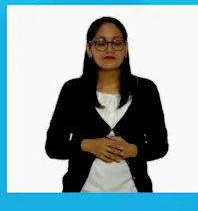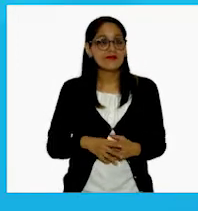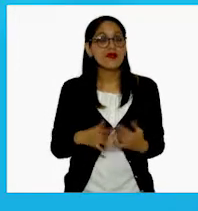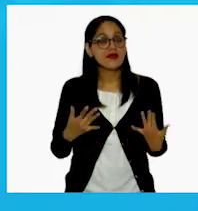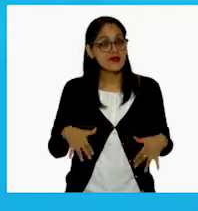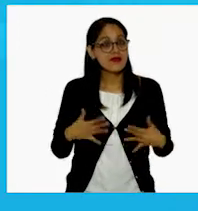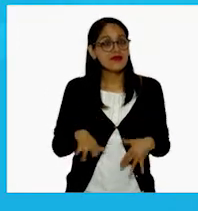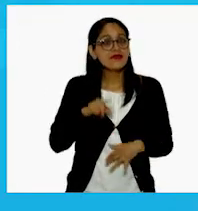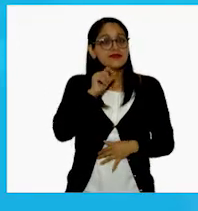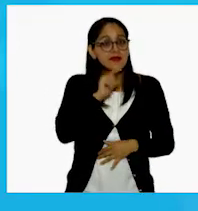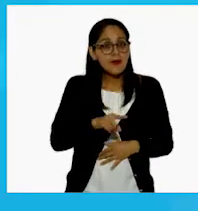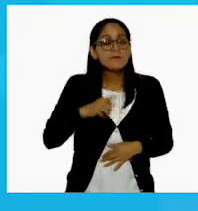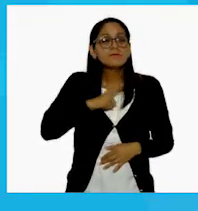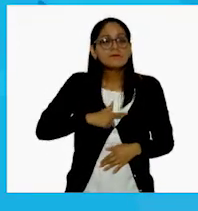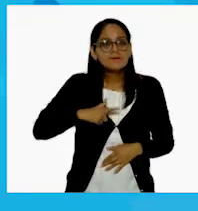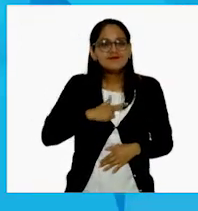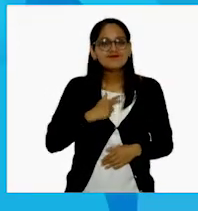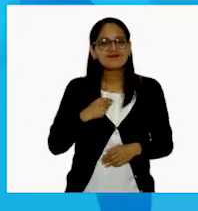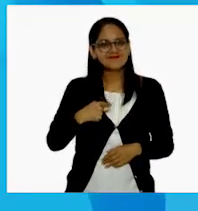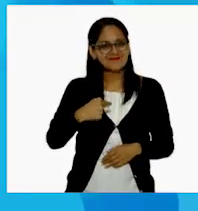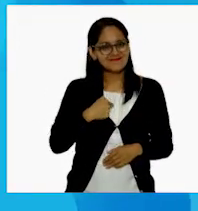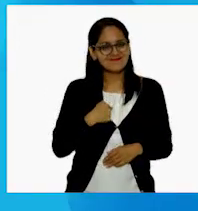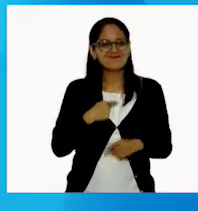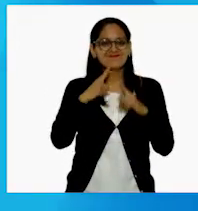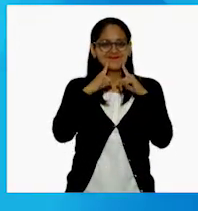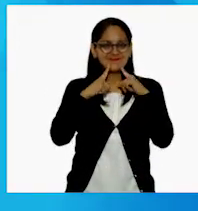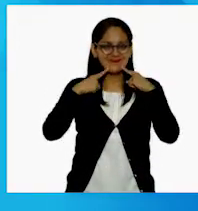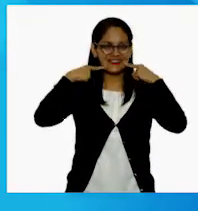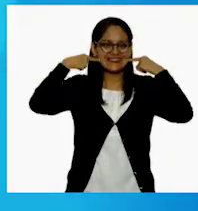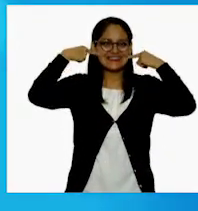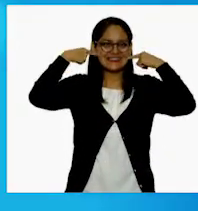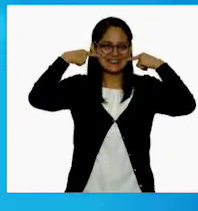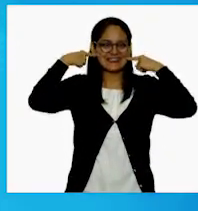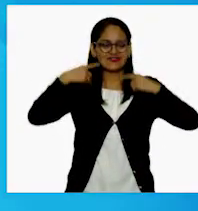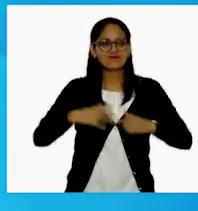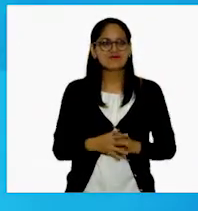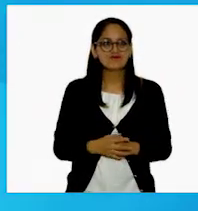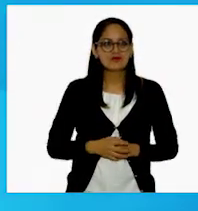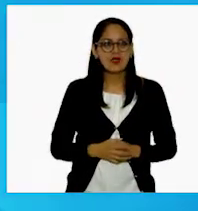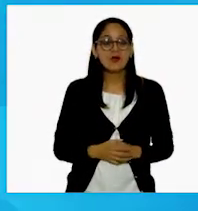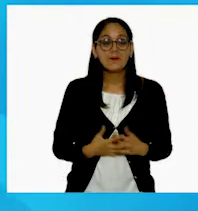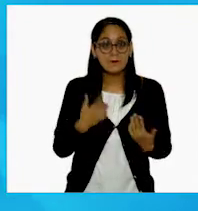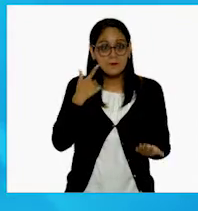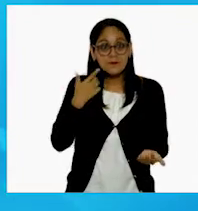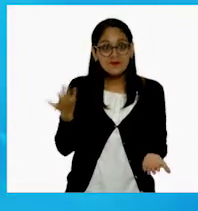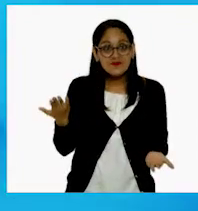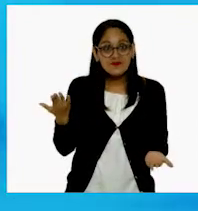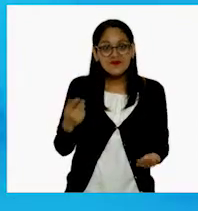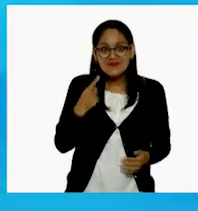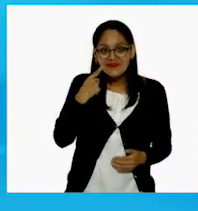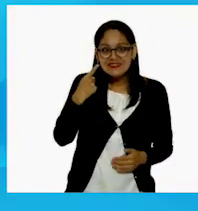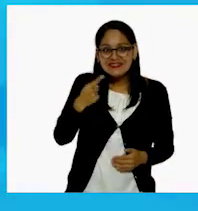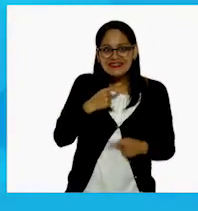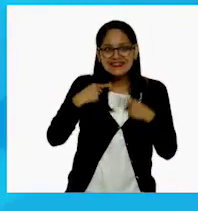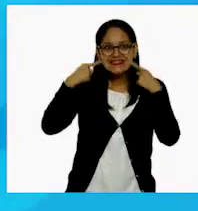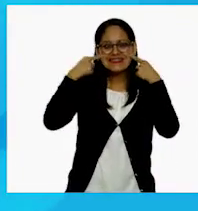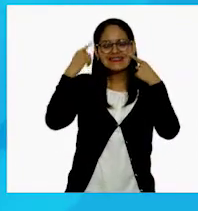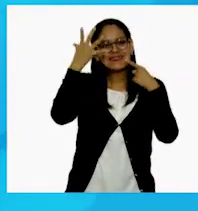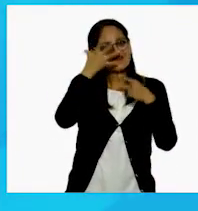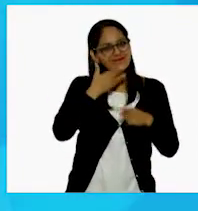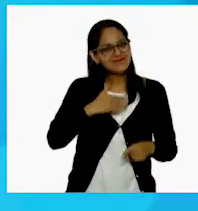Sobre todo, me gusta mi gran sonrisa. ¡Ve! ¡Es preciosa,